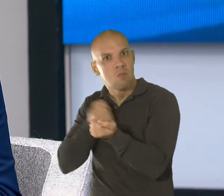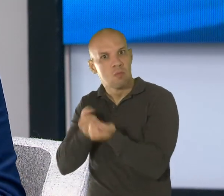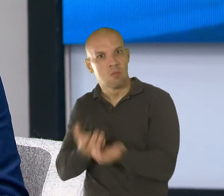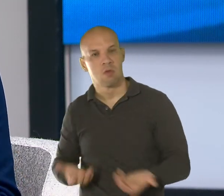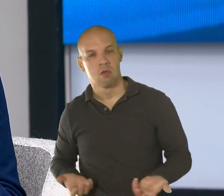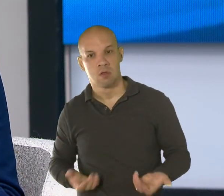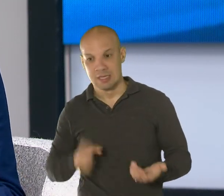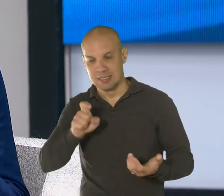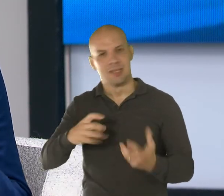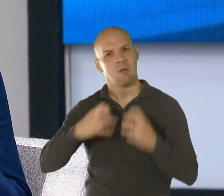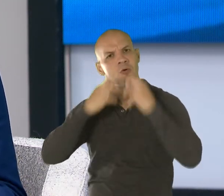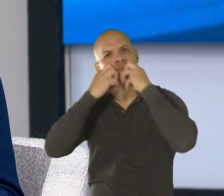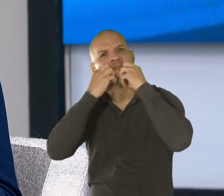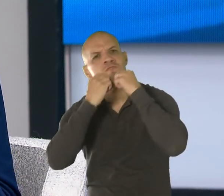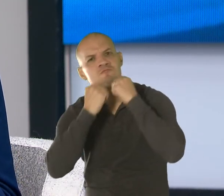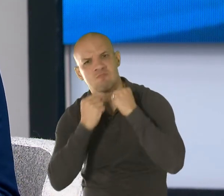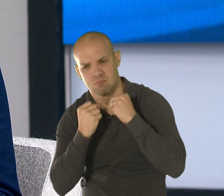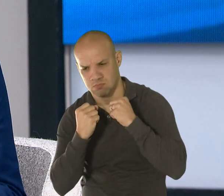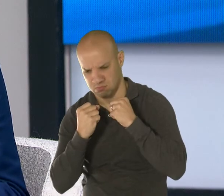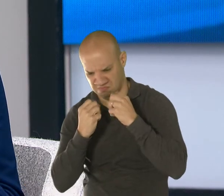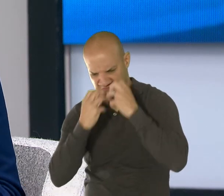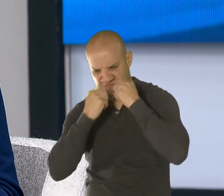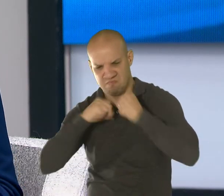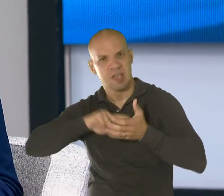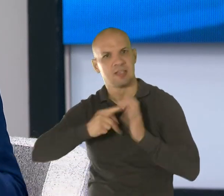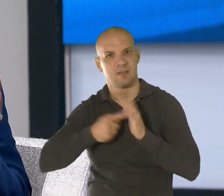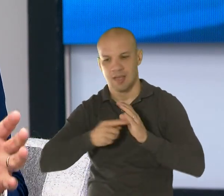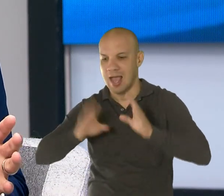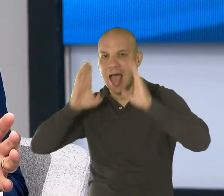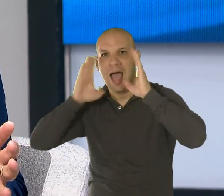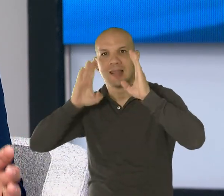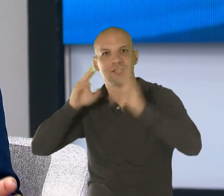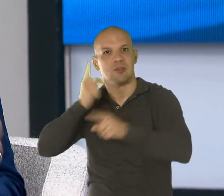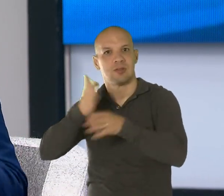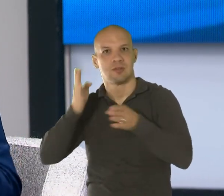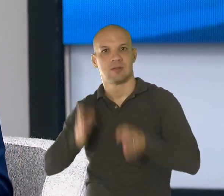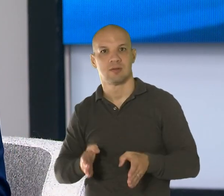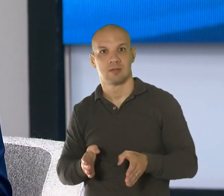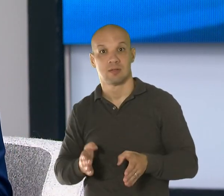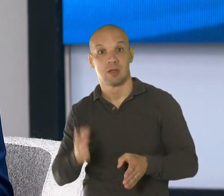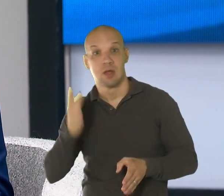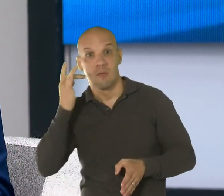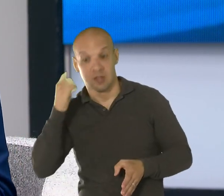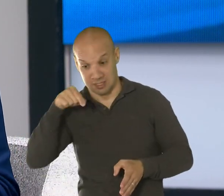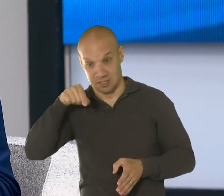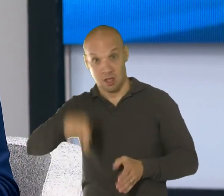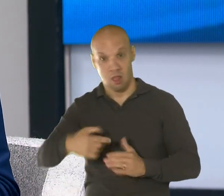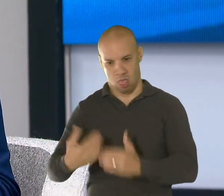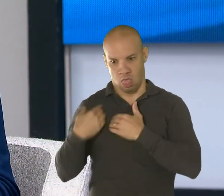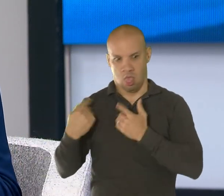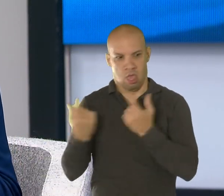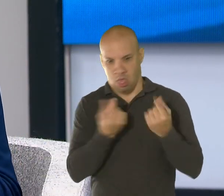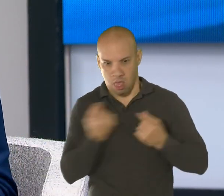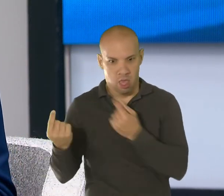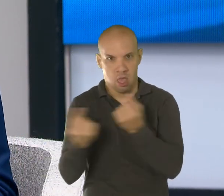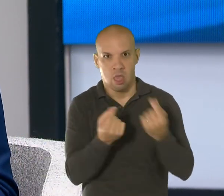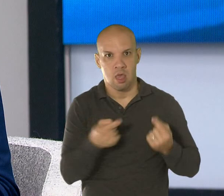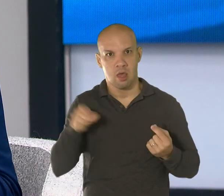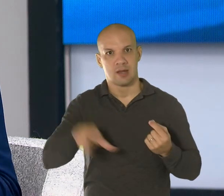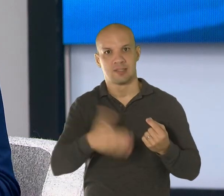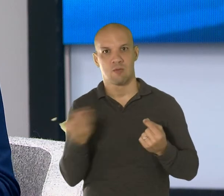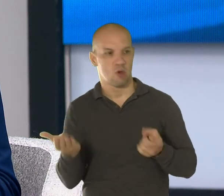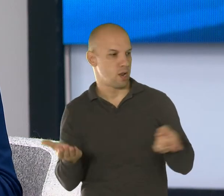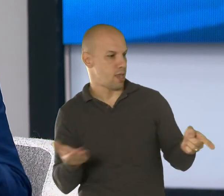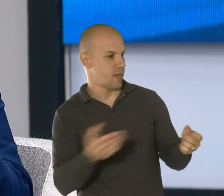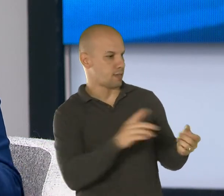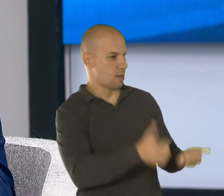un cariño, y cuando digo cariño, atención al que cuida, porque muchas veces muere antes que la persona que está cuidando, y entonces el Departamento de la